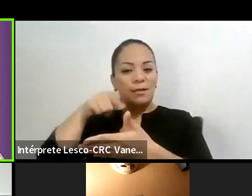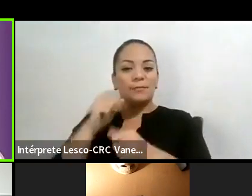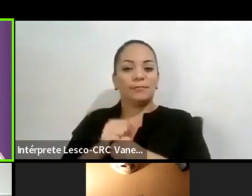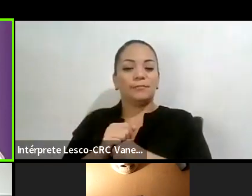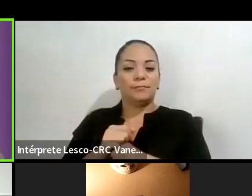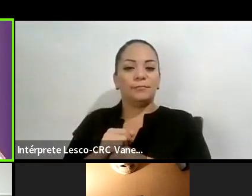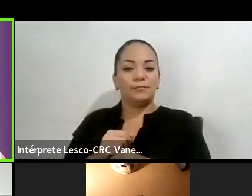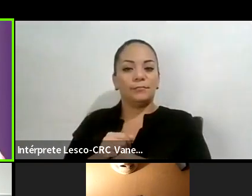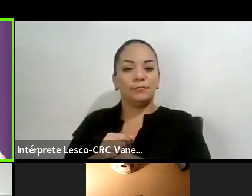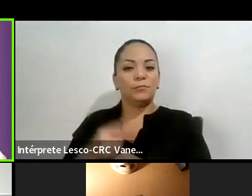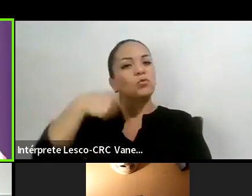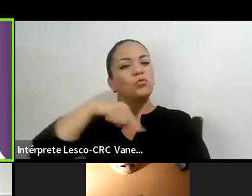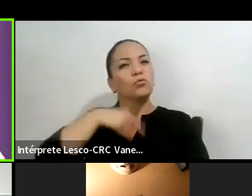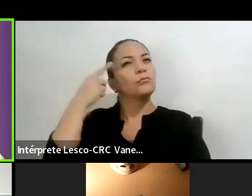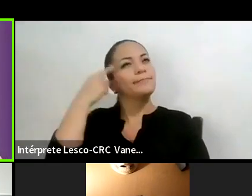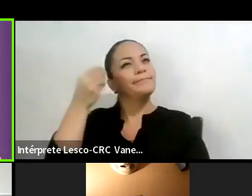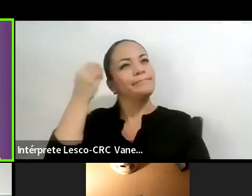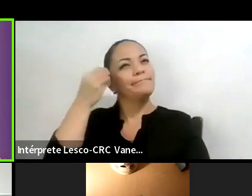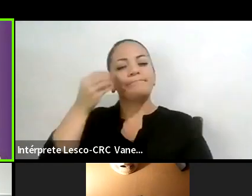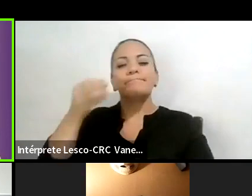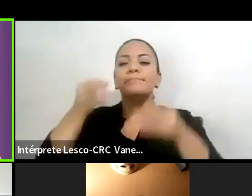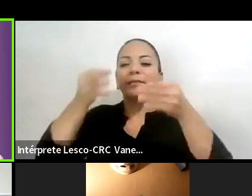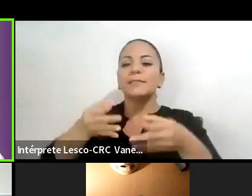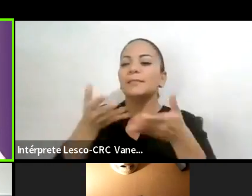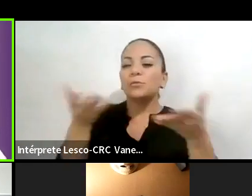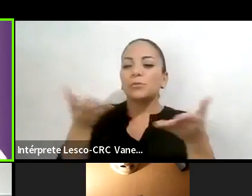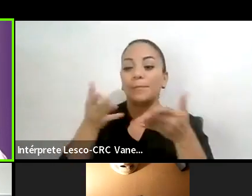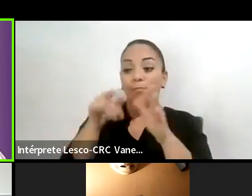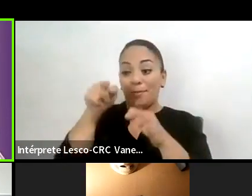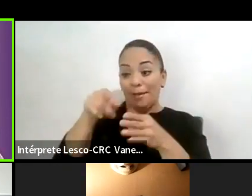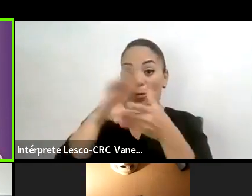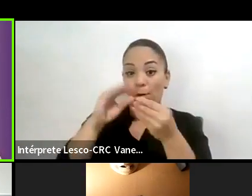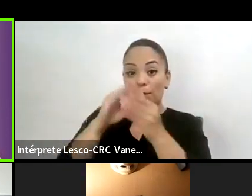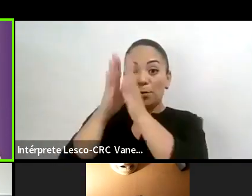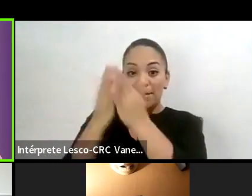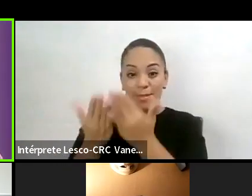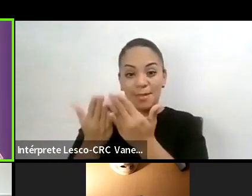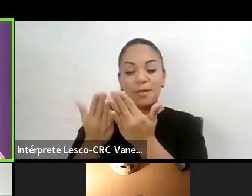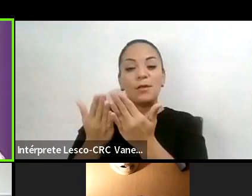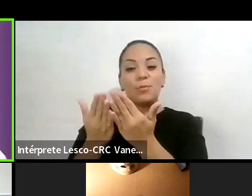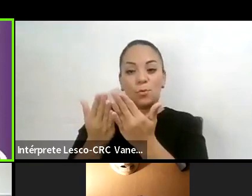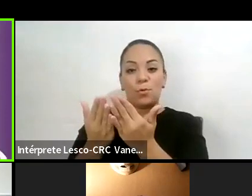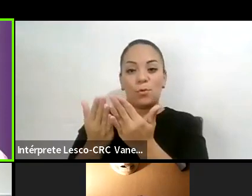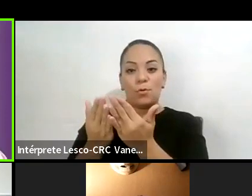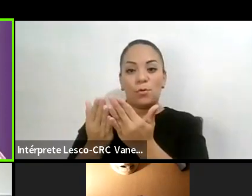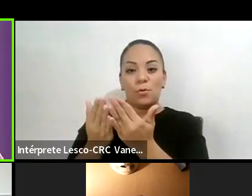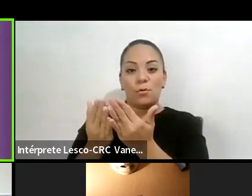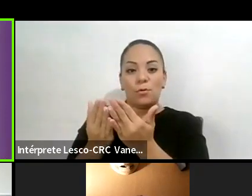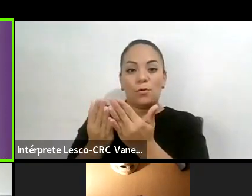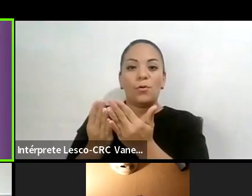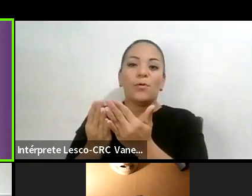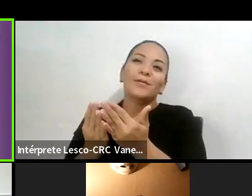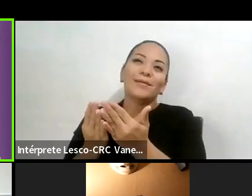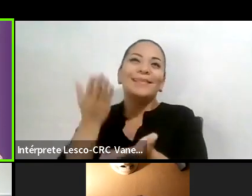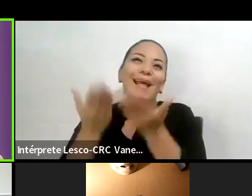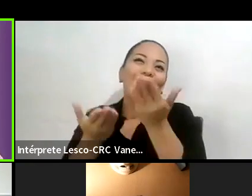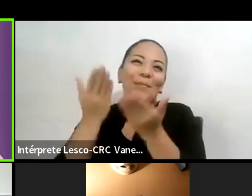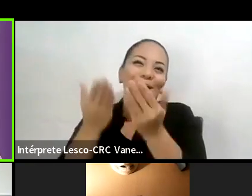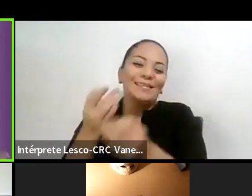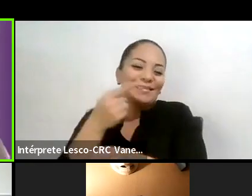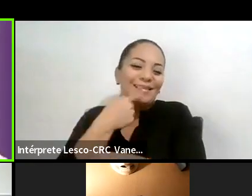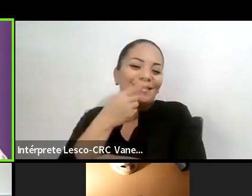pues decidimos hacer que estos libros, estos cuentos que tal vez dice Diego, no son como